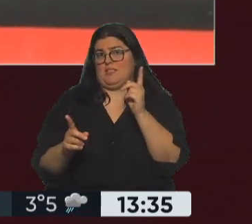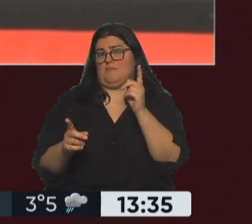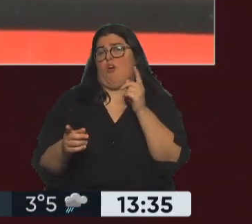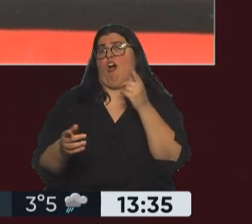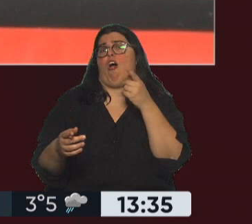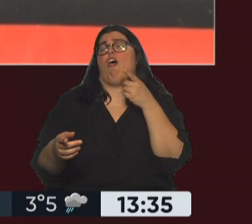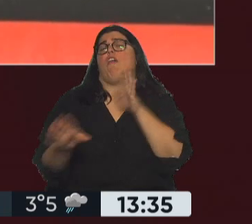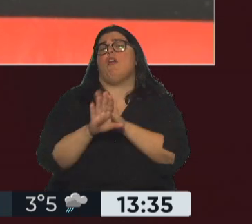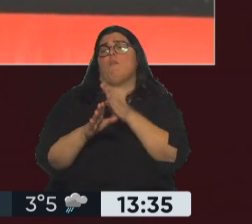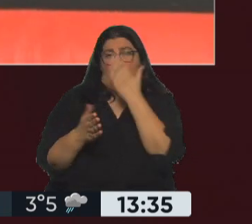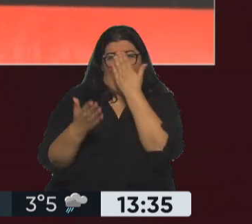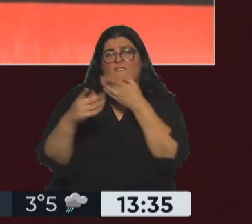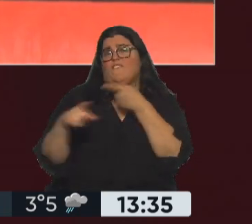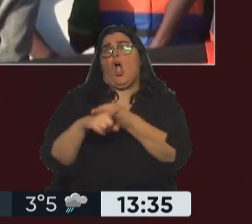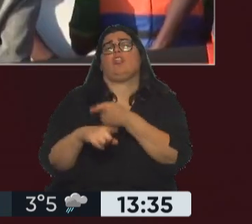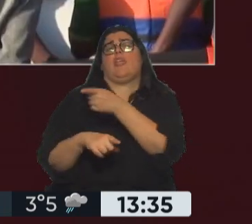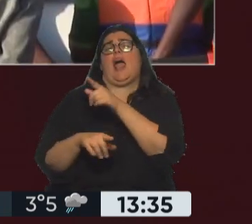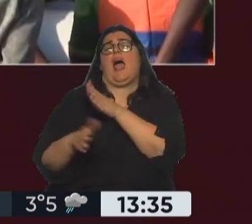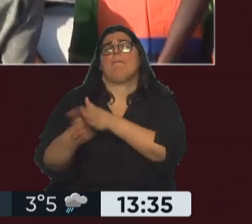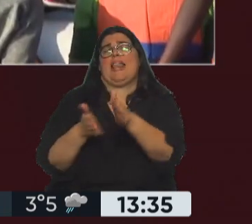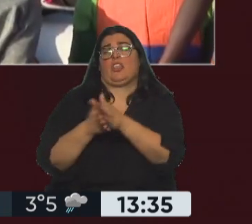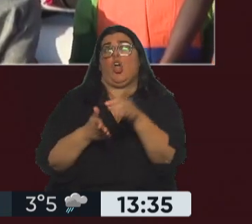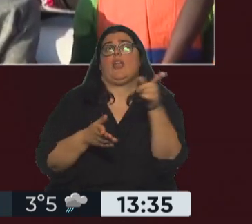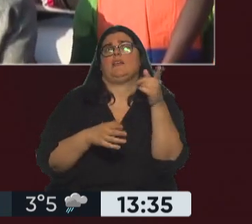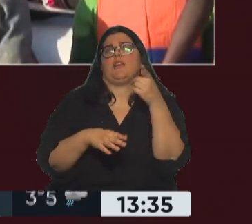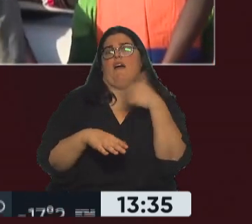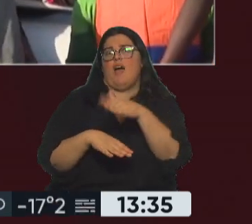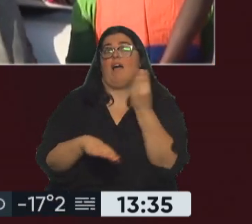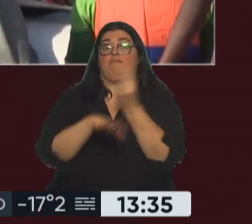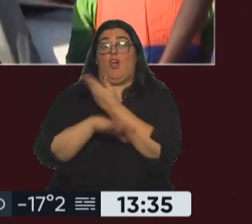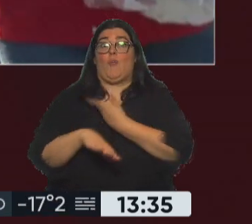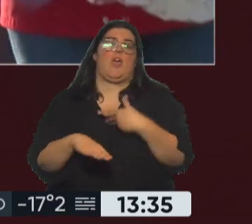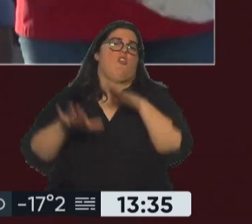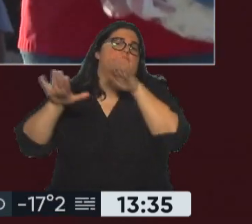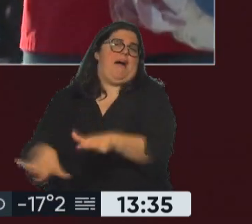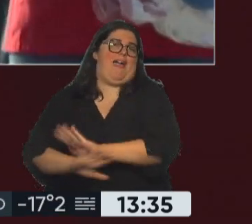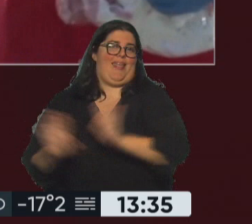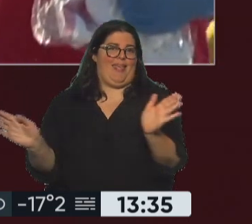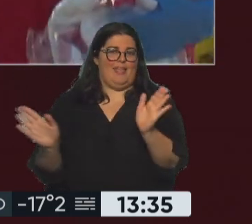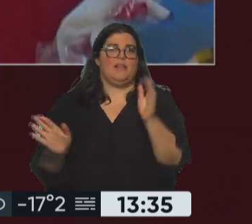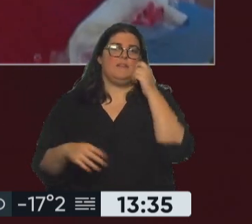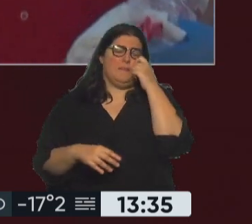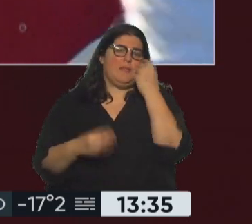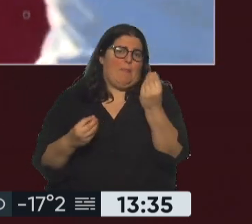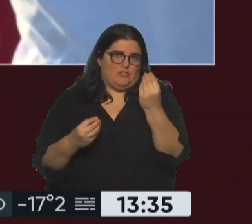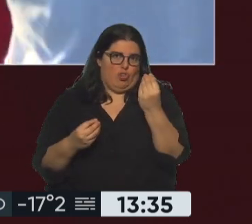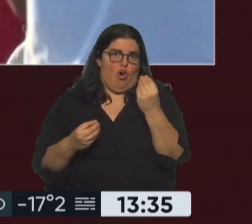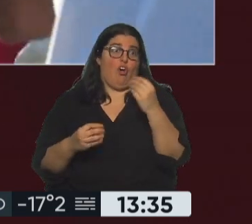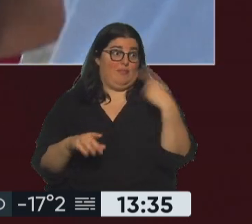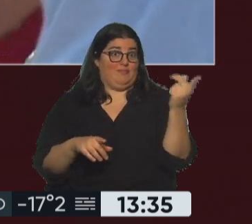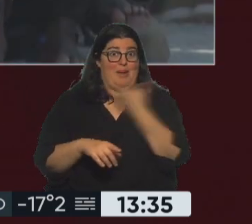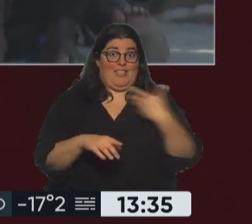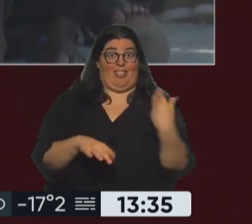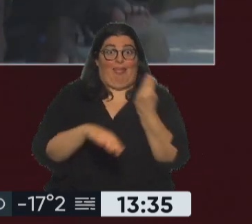oleadas migratorias que iban a detenerse una vez que llegara al gobierno. ¿Qué vemos también en términos de cifras? Que esto, lo que ocurrió fue todo lo contrario. Incluso